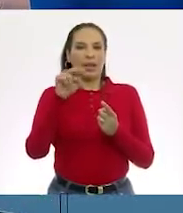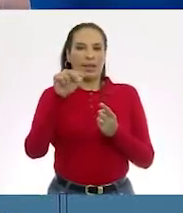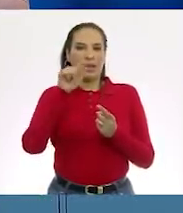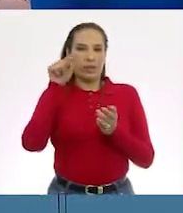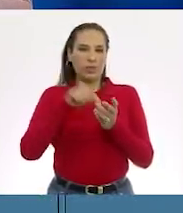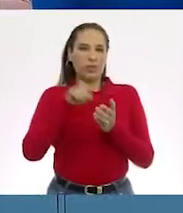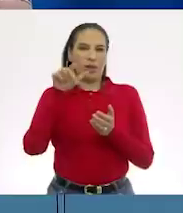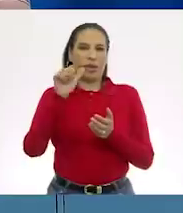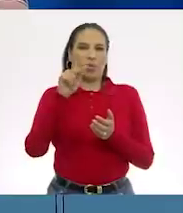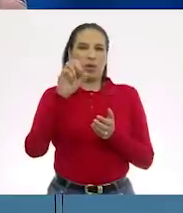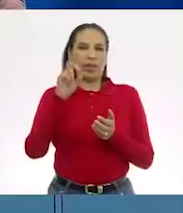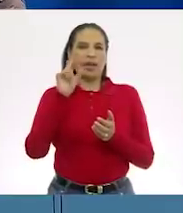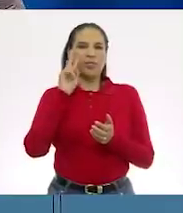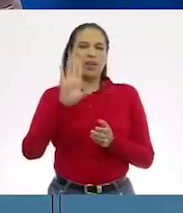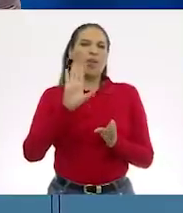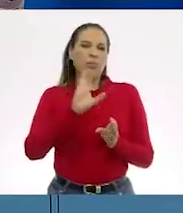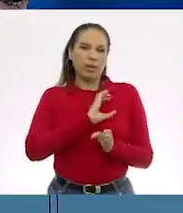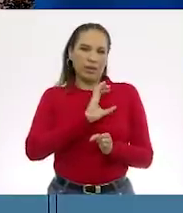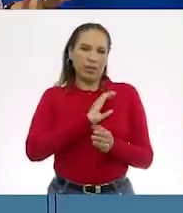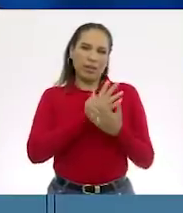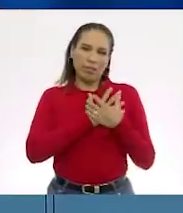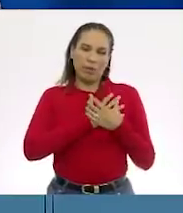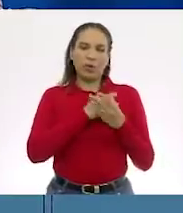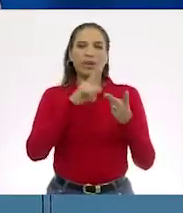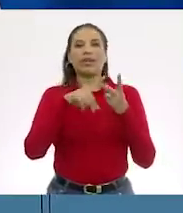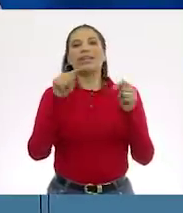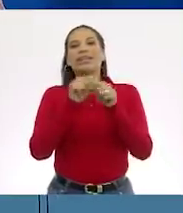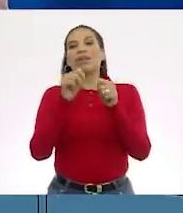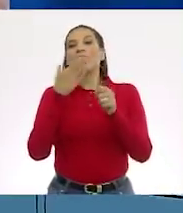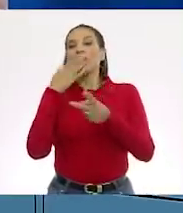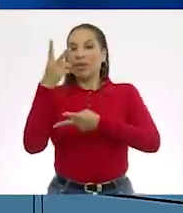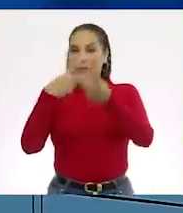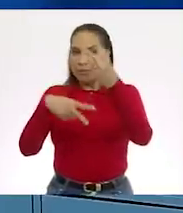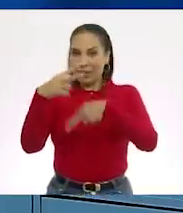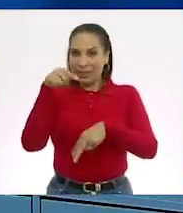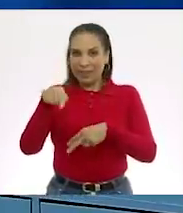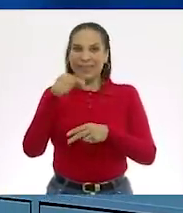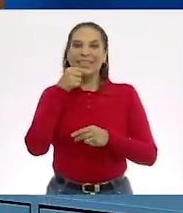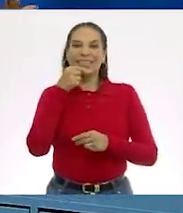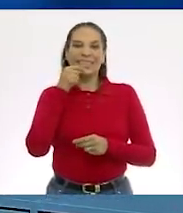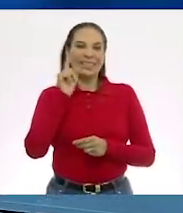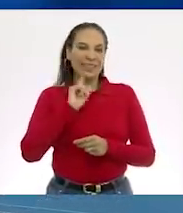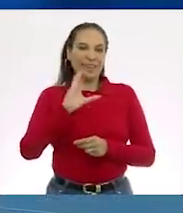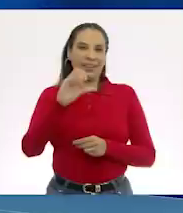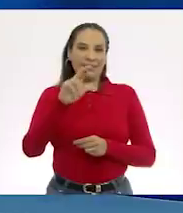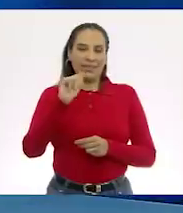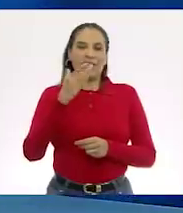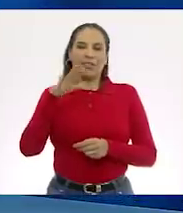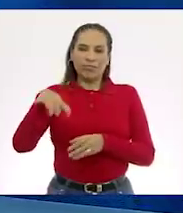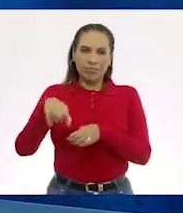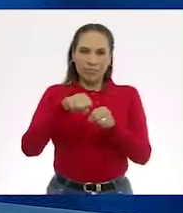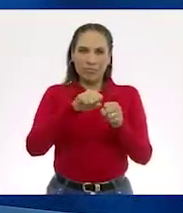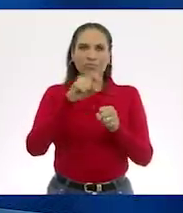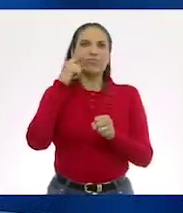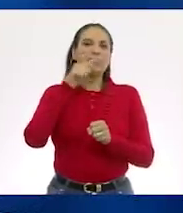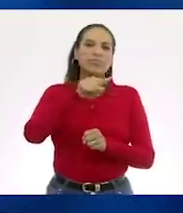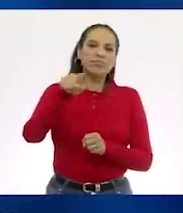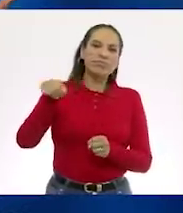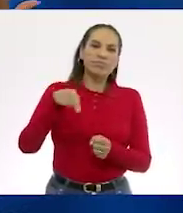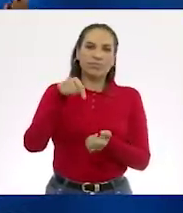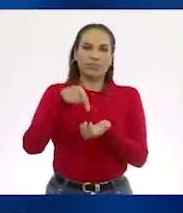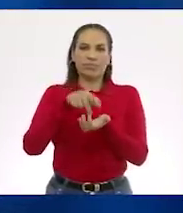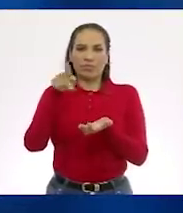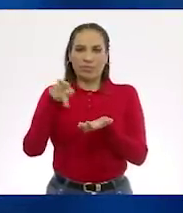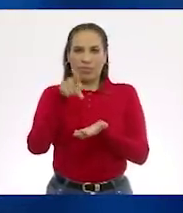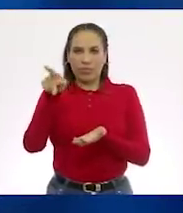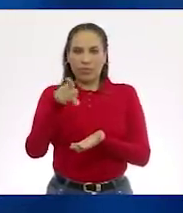es un acto de amor. El tío le da la bienvenida a Cristina, la toma de la mano, le muestra el pueblo y